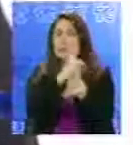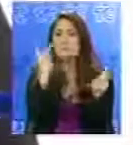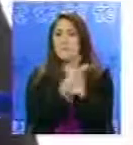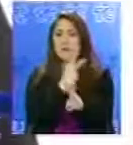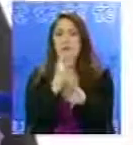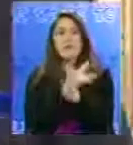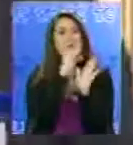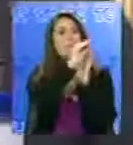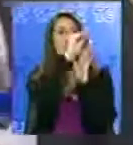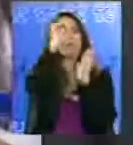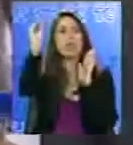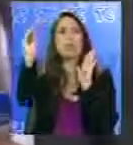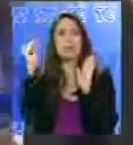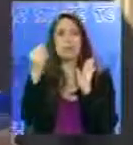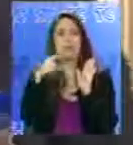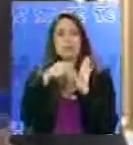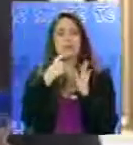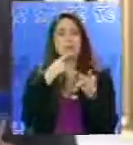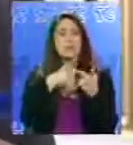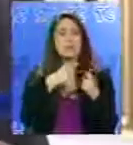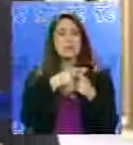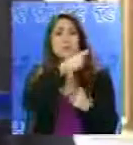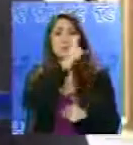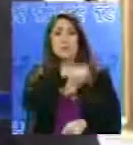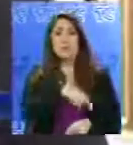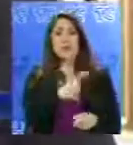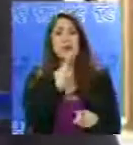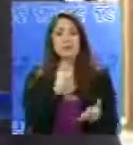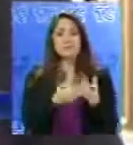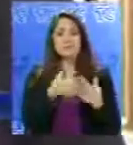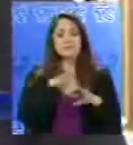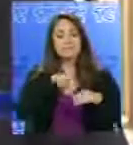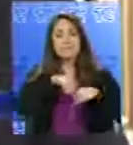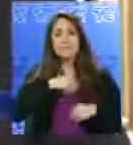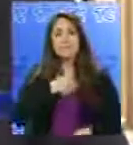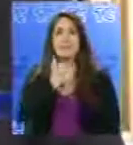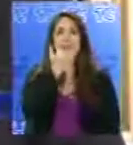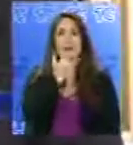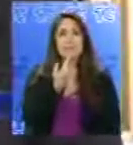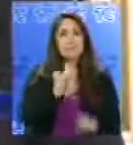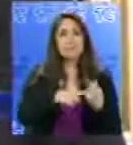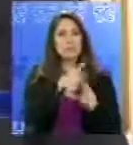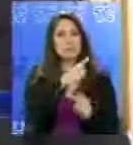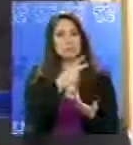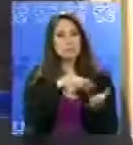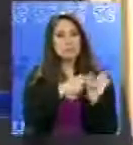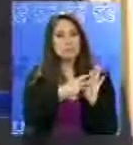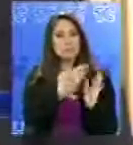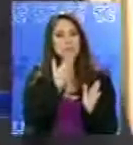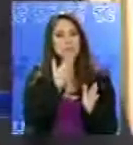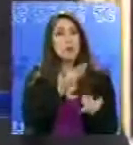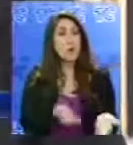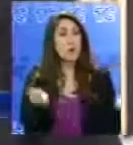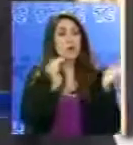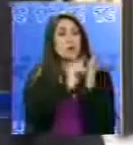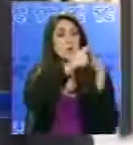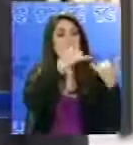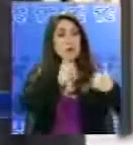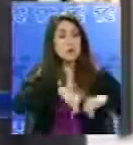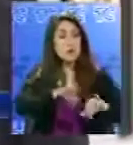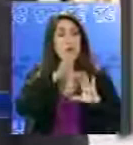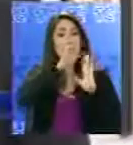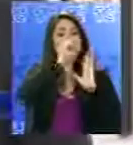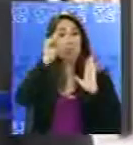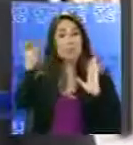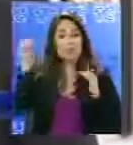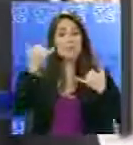otras generalidades. Si es que las imputaciones tienen el carácter de injuriosas, o si es que constituyen una nueva calumnia, por más que se repita